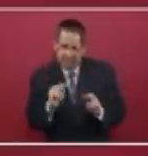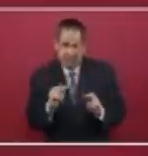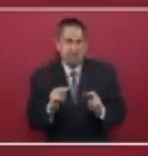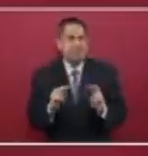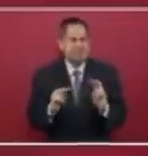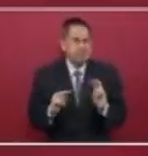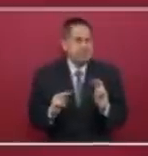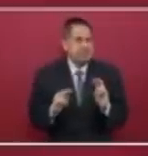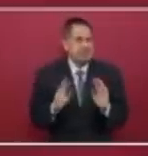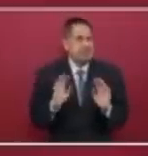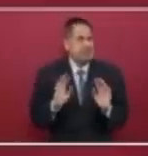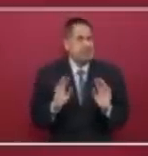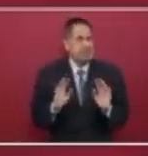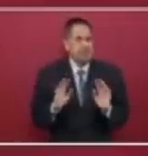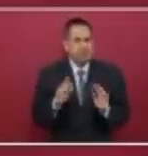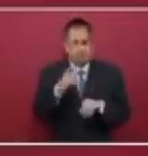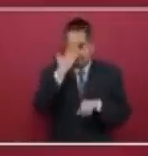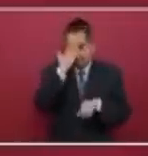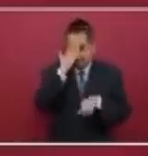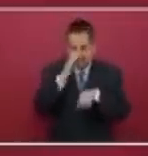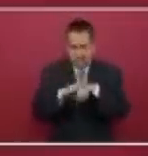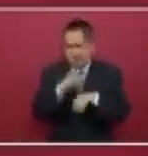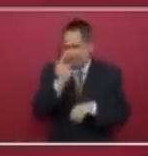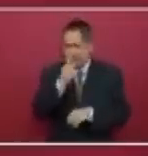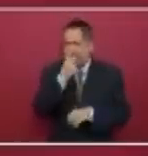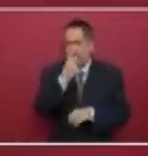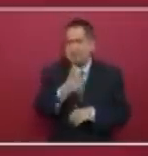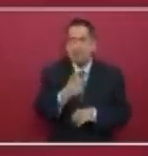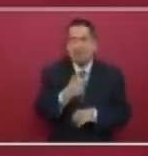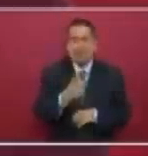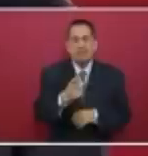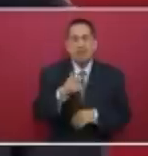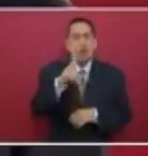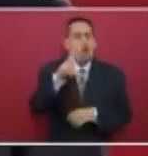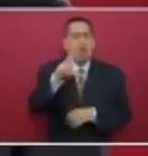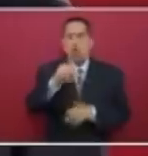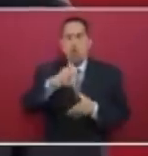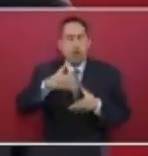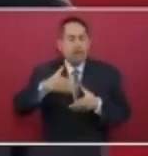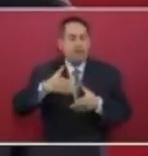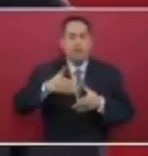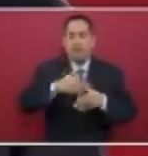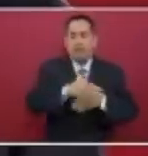casi de memoria le diría no intervención